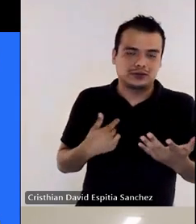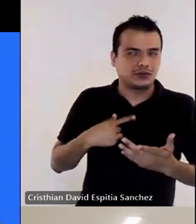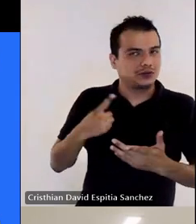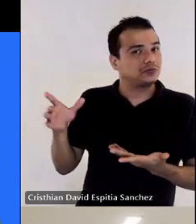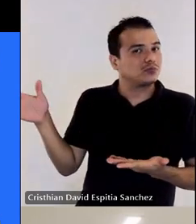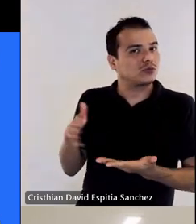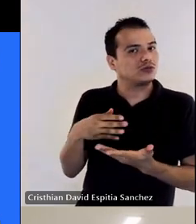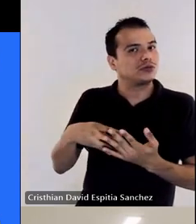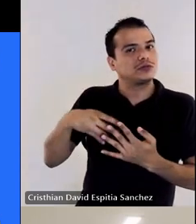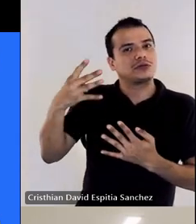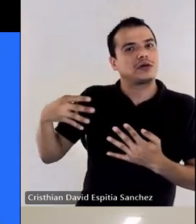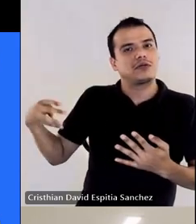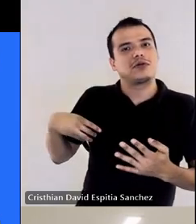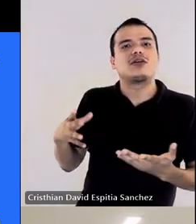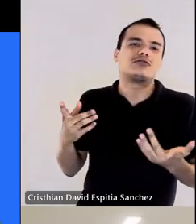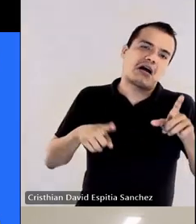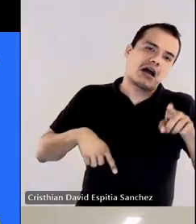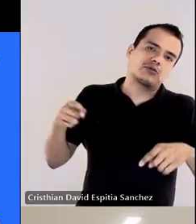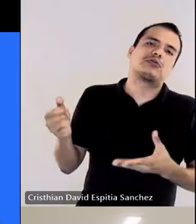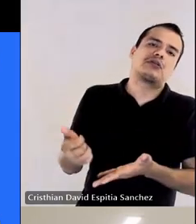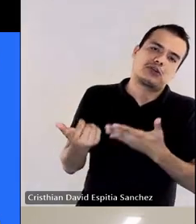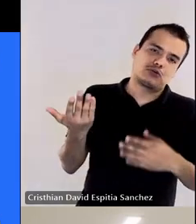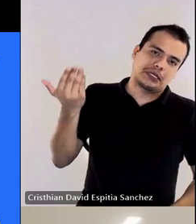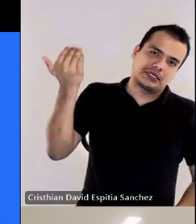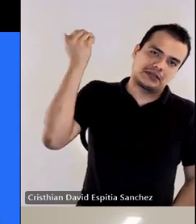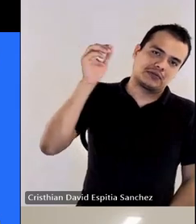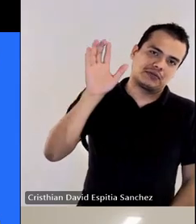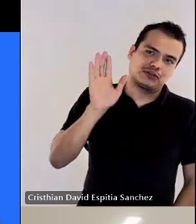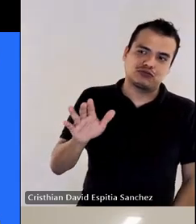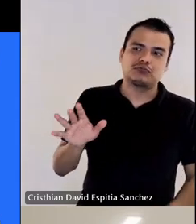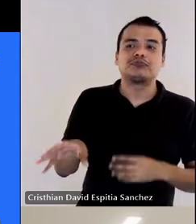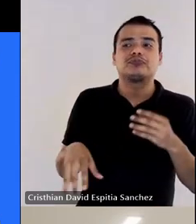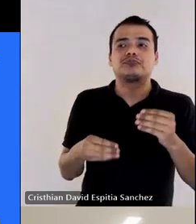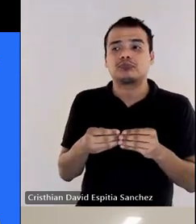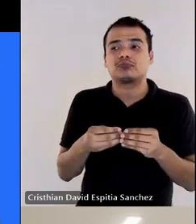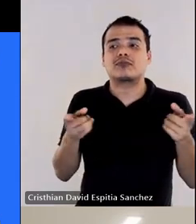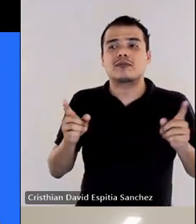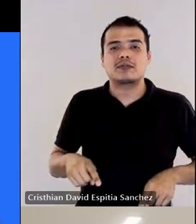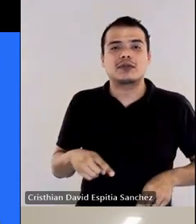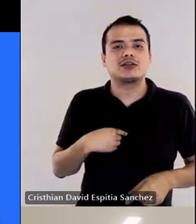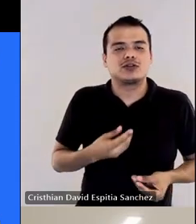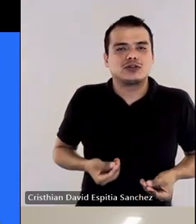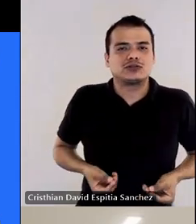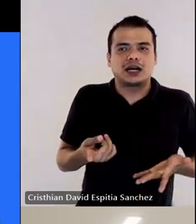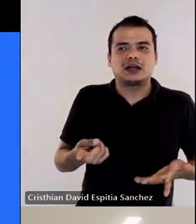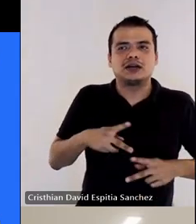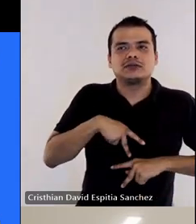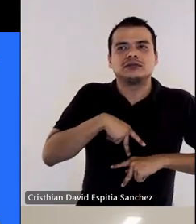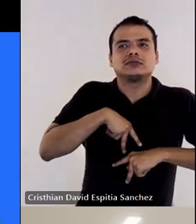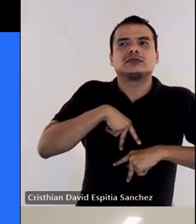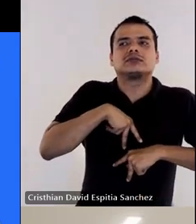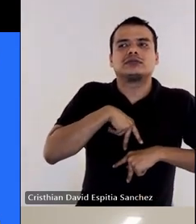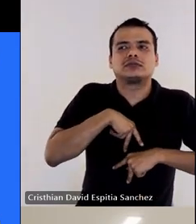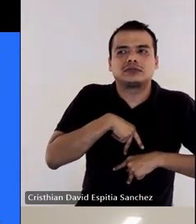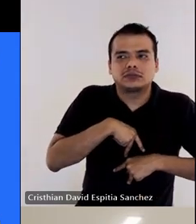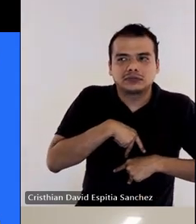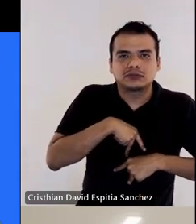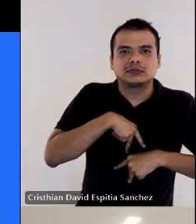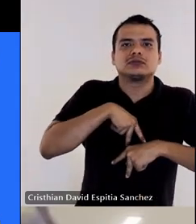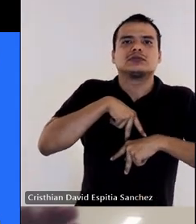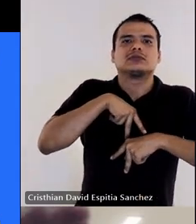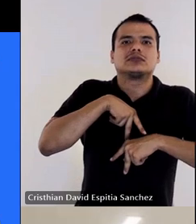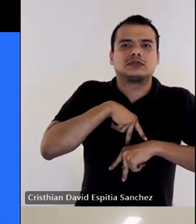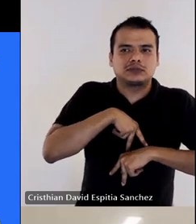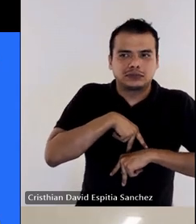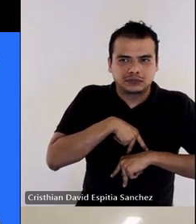canción lo podemos hacer. Vamos a permitir la expansión torácica, es decir, hay que hacer un hundimiento cada vez que se hace la